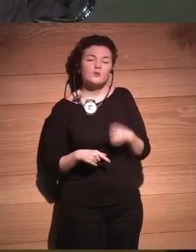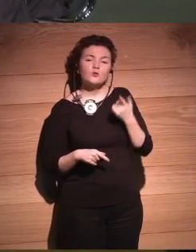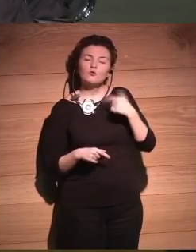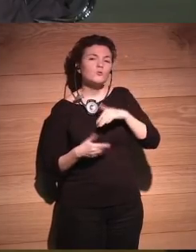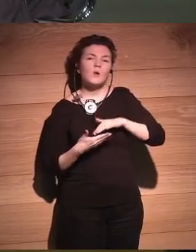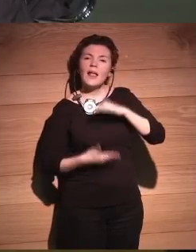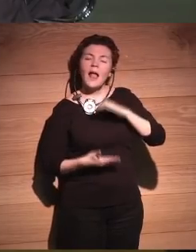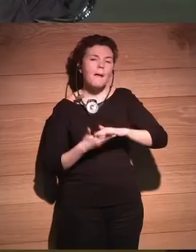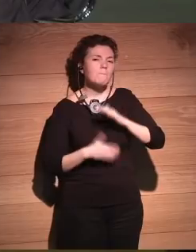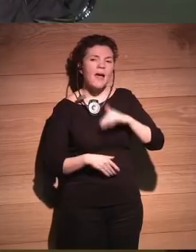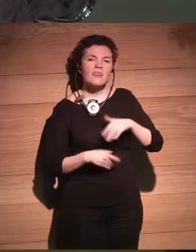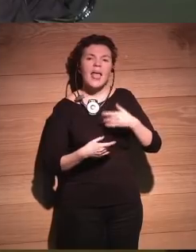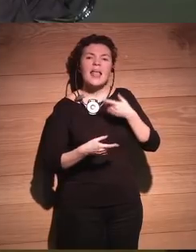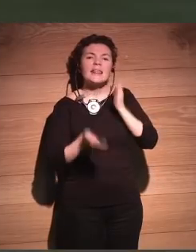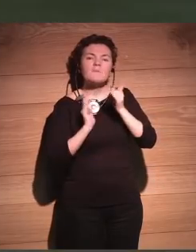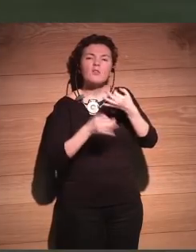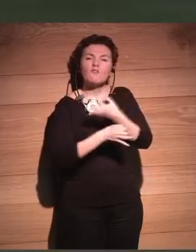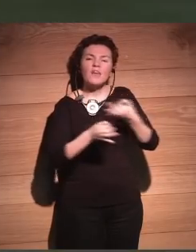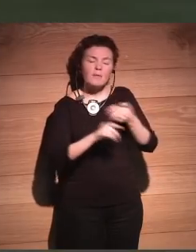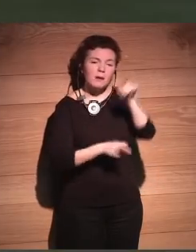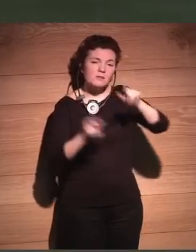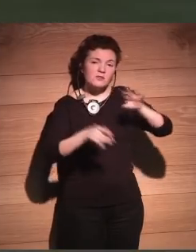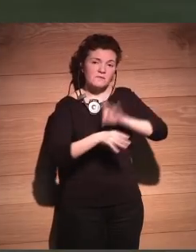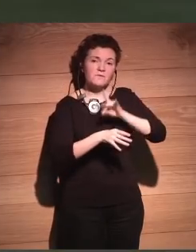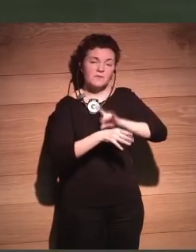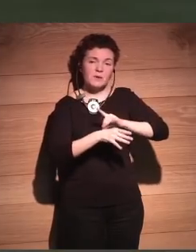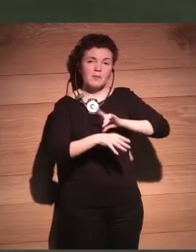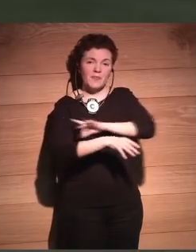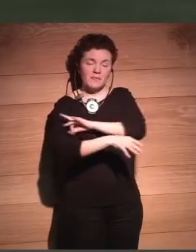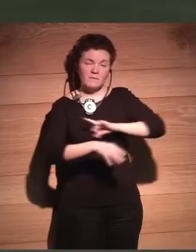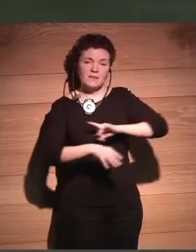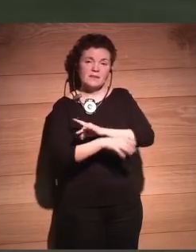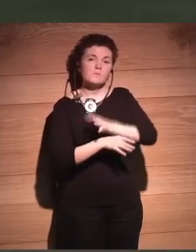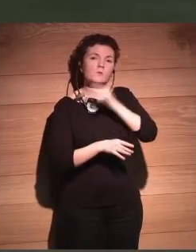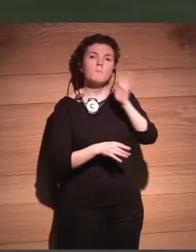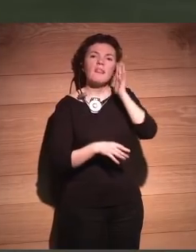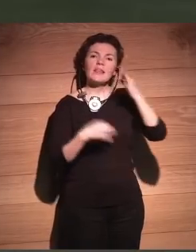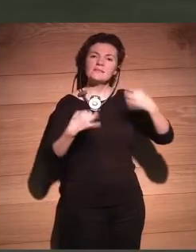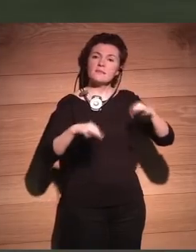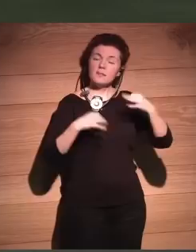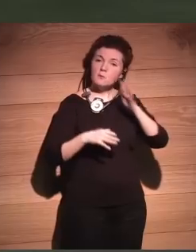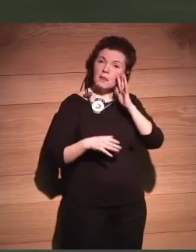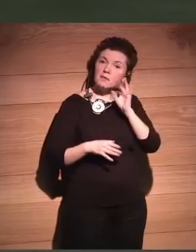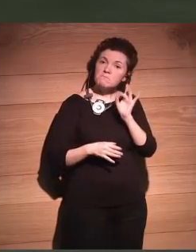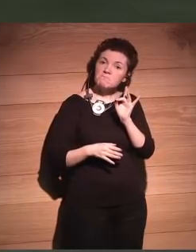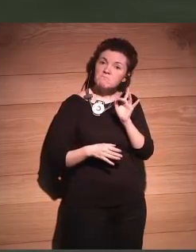de no tener un tratamiento eficaz para la gente que está afectada por diabetes, porque parece algo muy sencillo, ¿verdad?